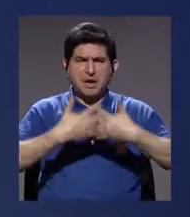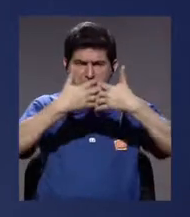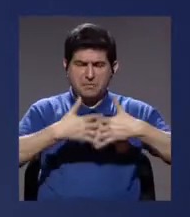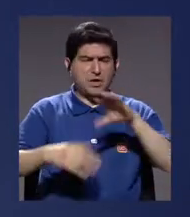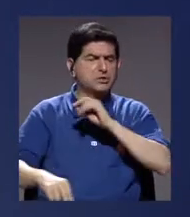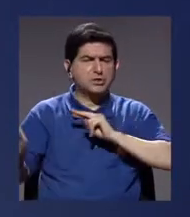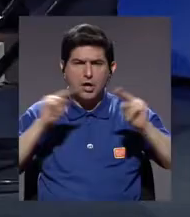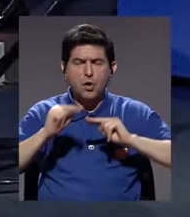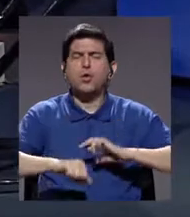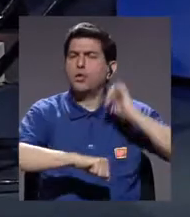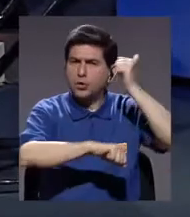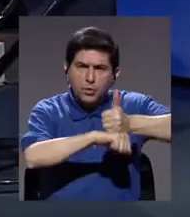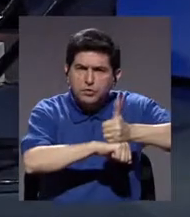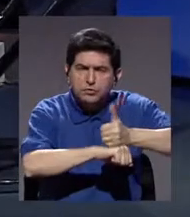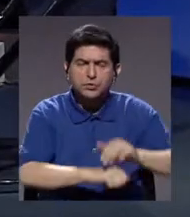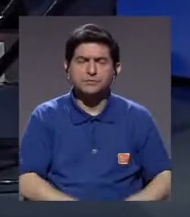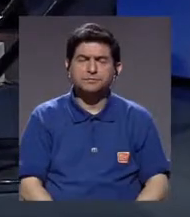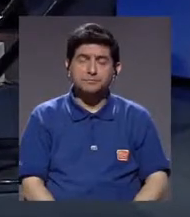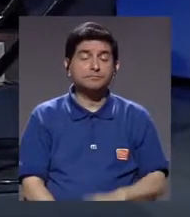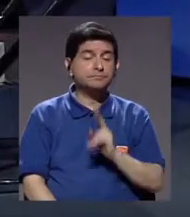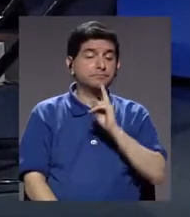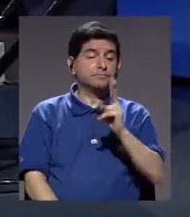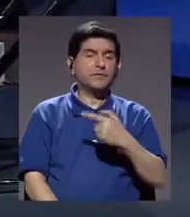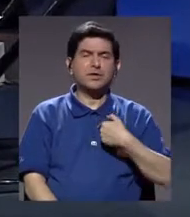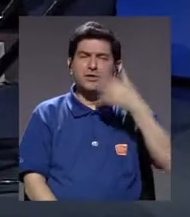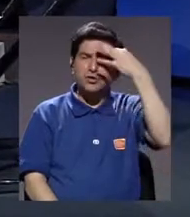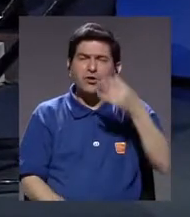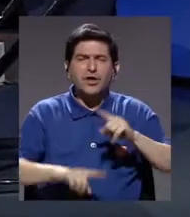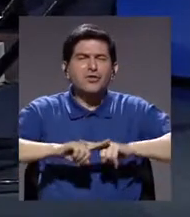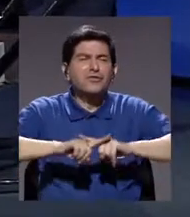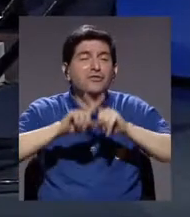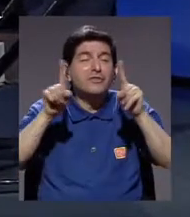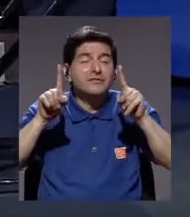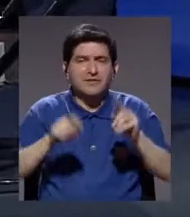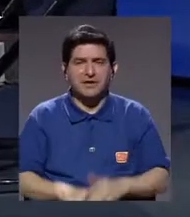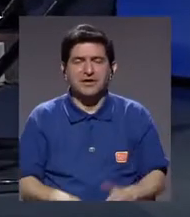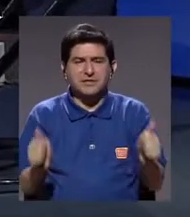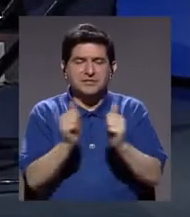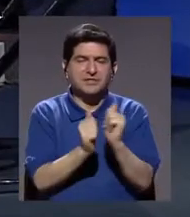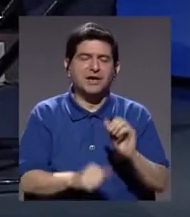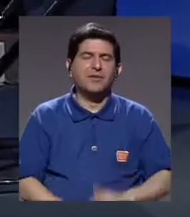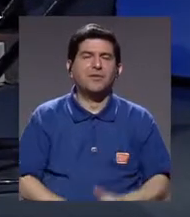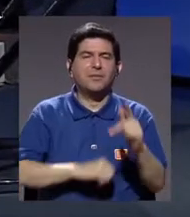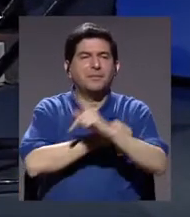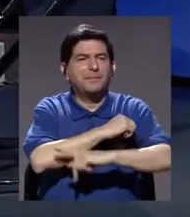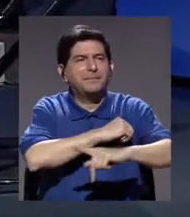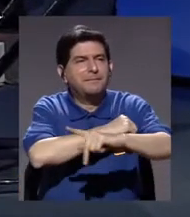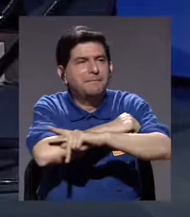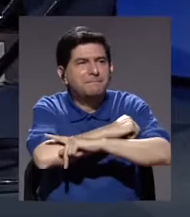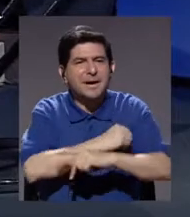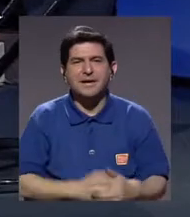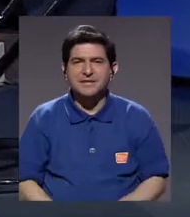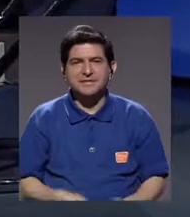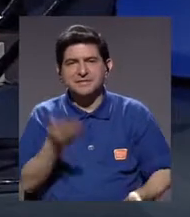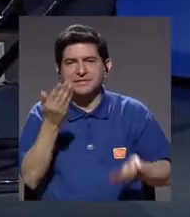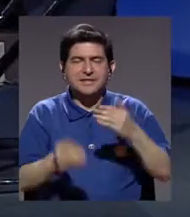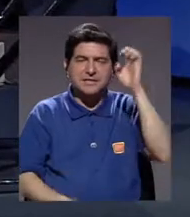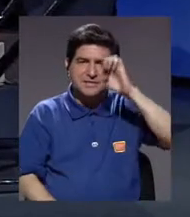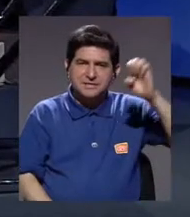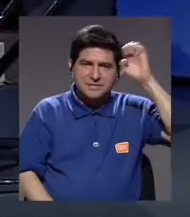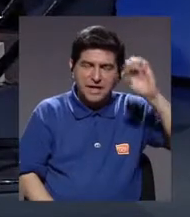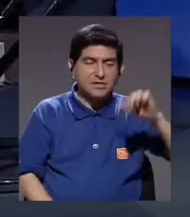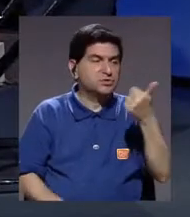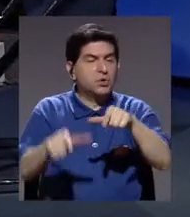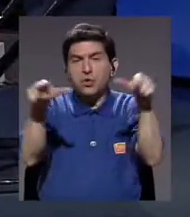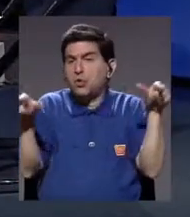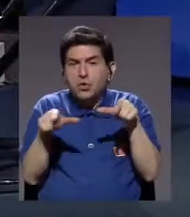negocios. Es verdad. Yo pienso que la diferencia tal vez con algunos de los países de